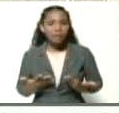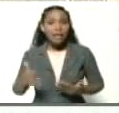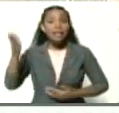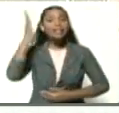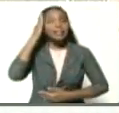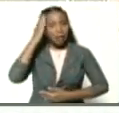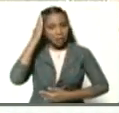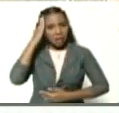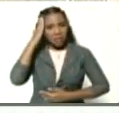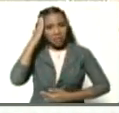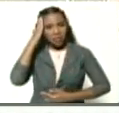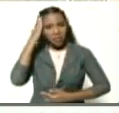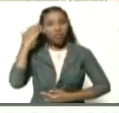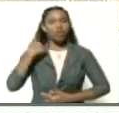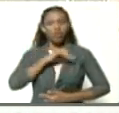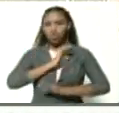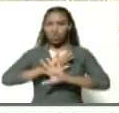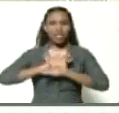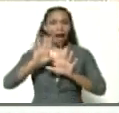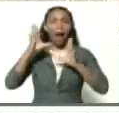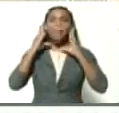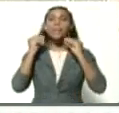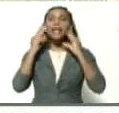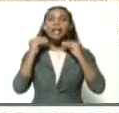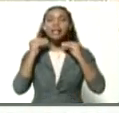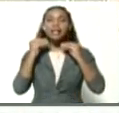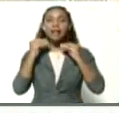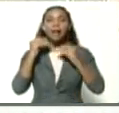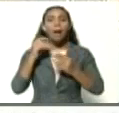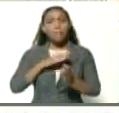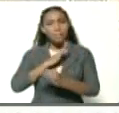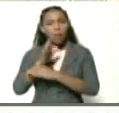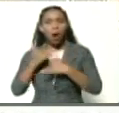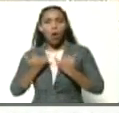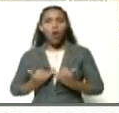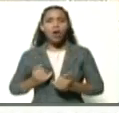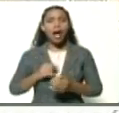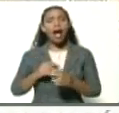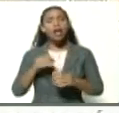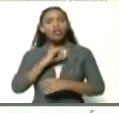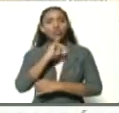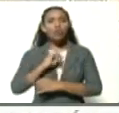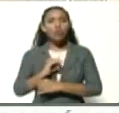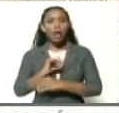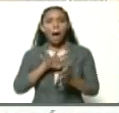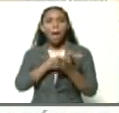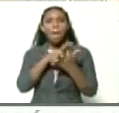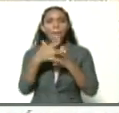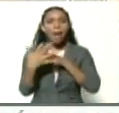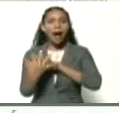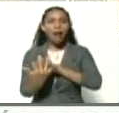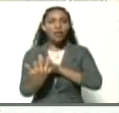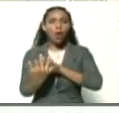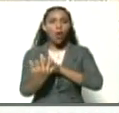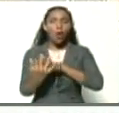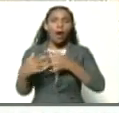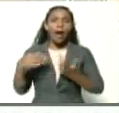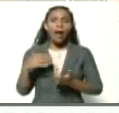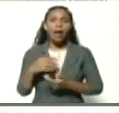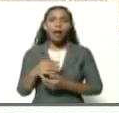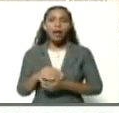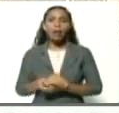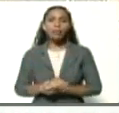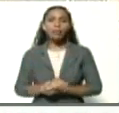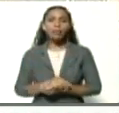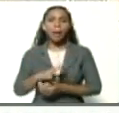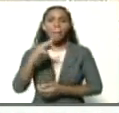sabemos hacerlo, sabemos hacerlo. Vámonos al Zulia, barrio El Mamón. Mi saludo a los vecinos y